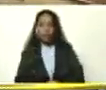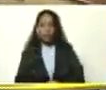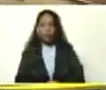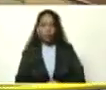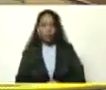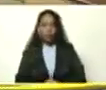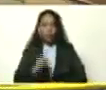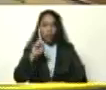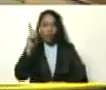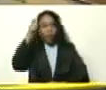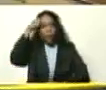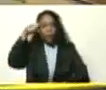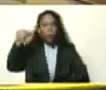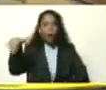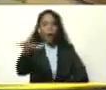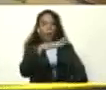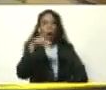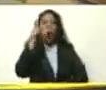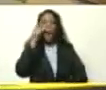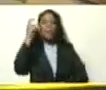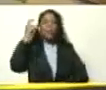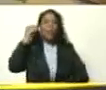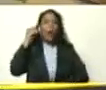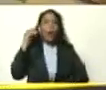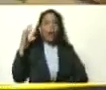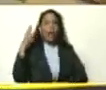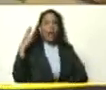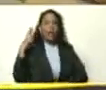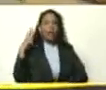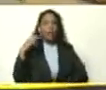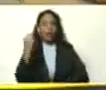Un pueblo de hombres y mujeres cristianos.